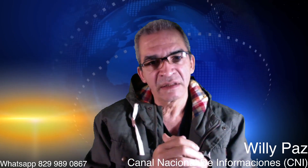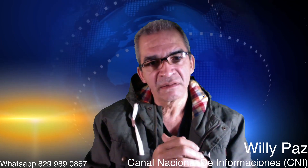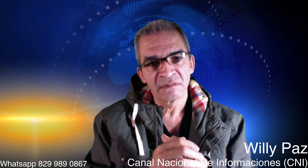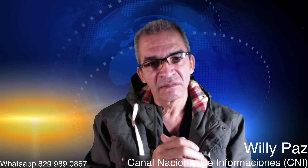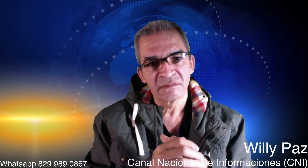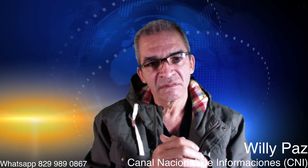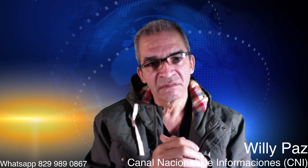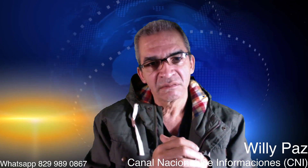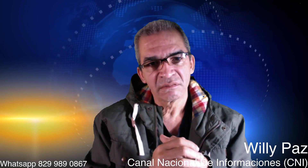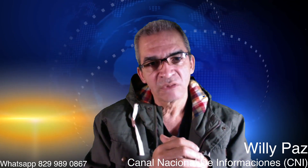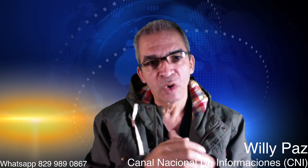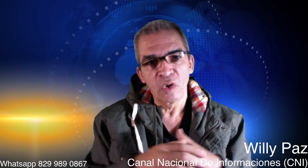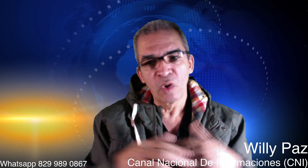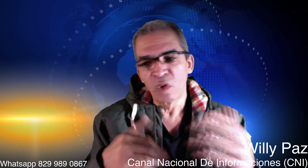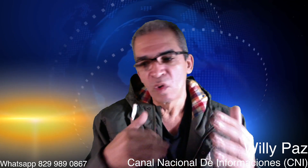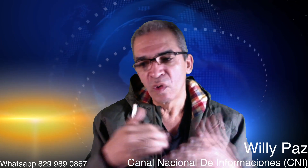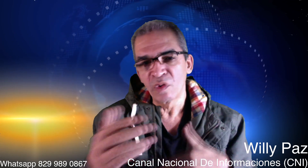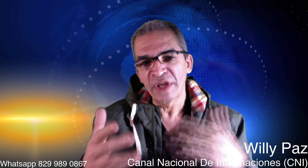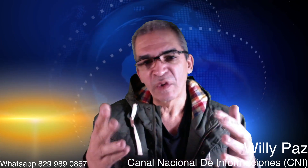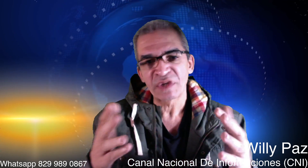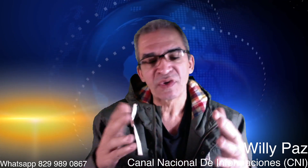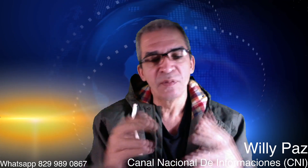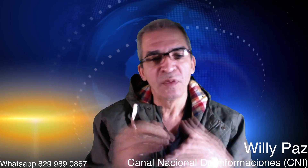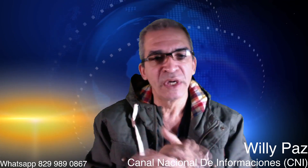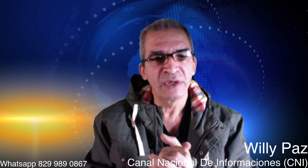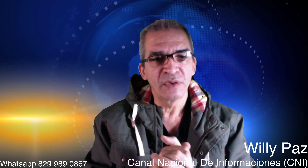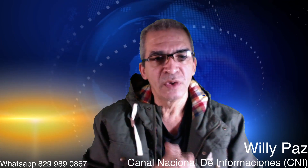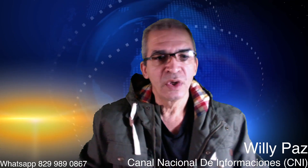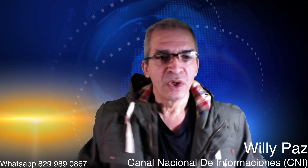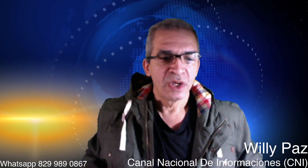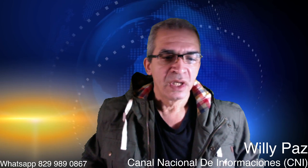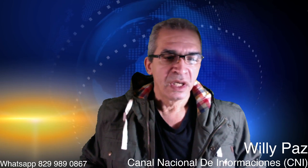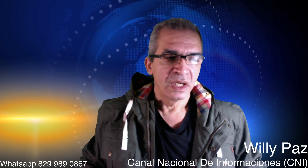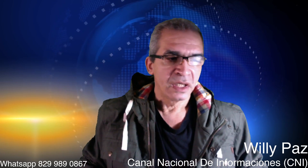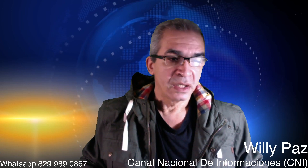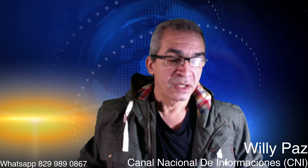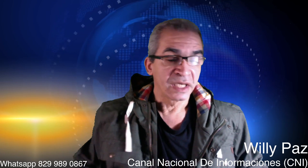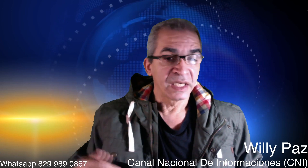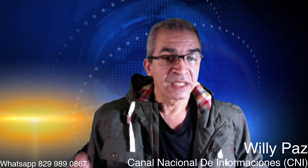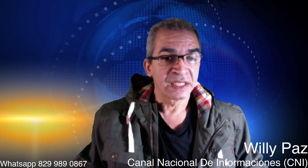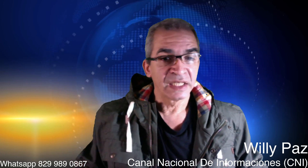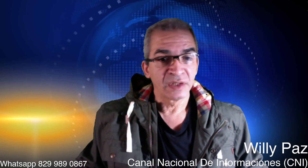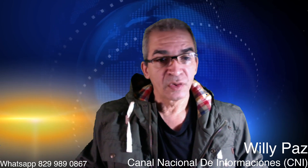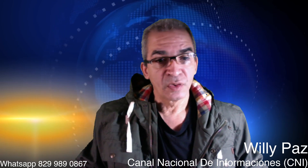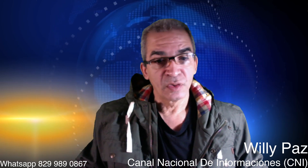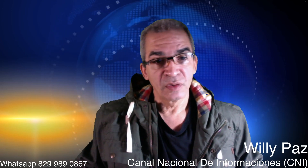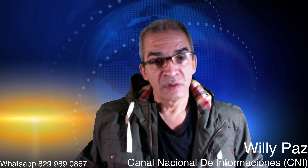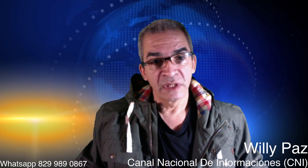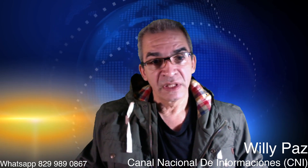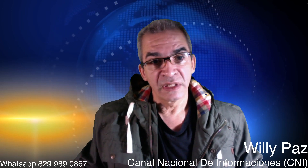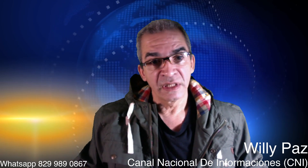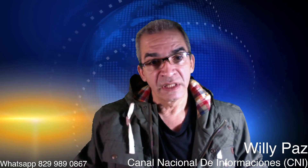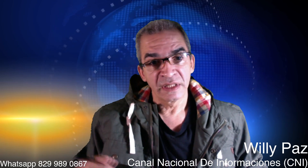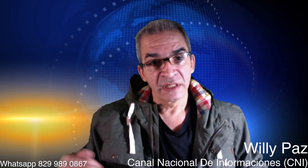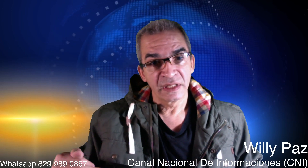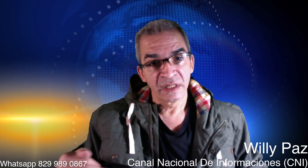valedera o de corazón bueno, se quiere hacer esto